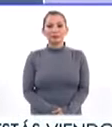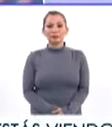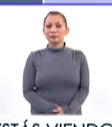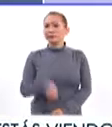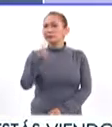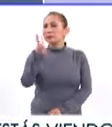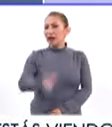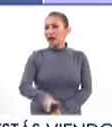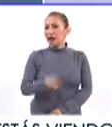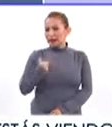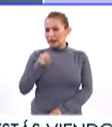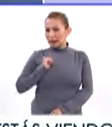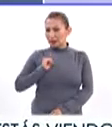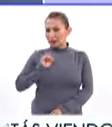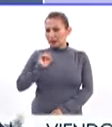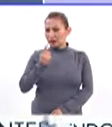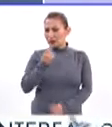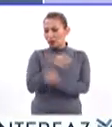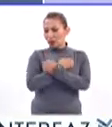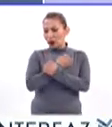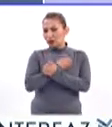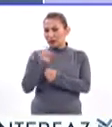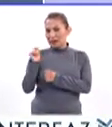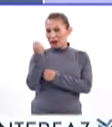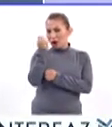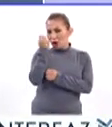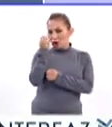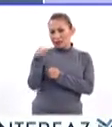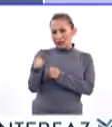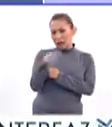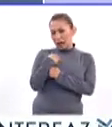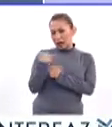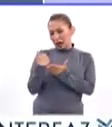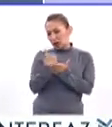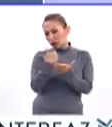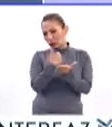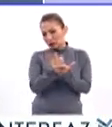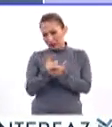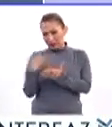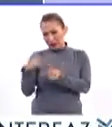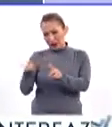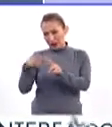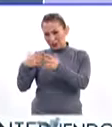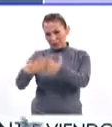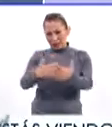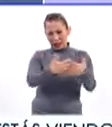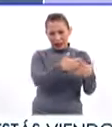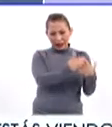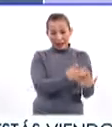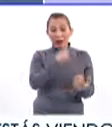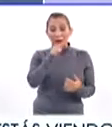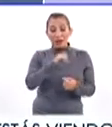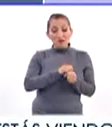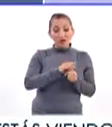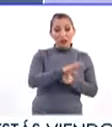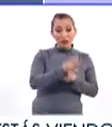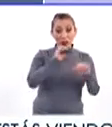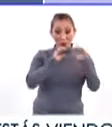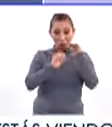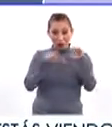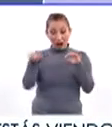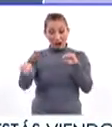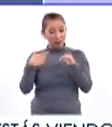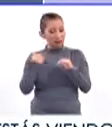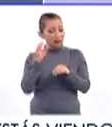Sin duda alguna, en este siglo XXI, la educación y la tecnología, las herramientas tecnológicas y las tecnologías de la información y comunicación